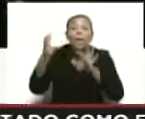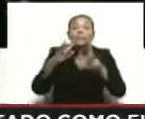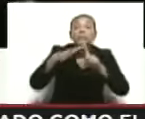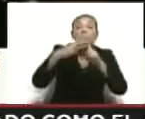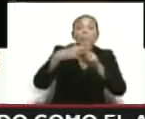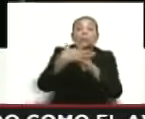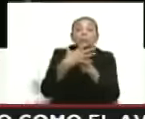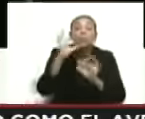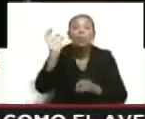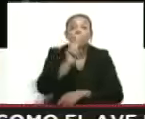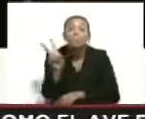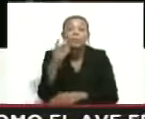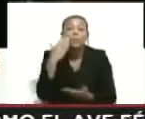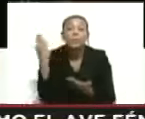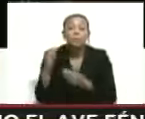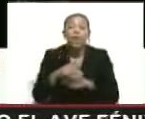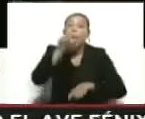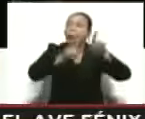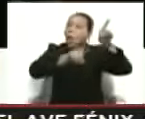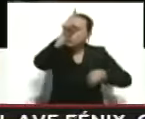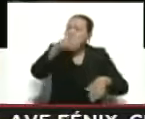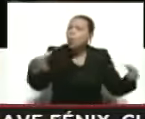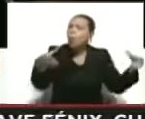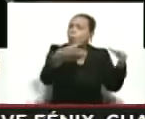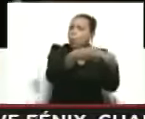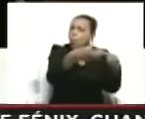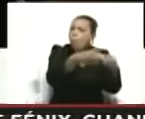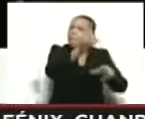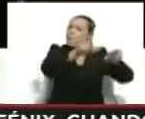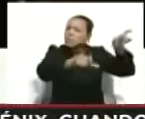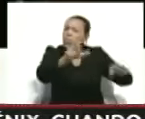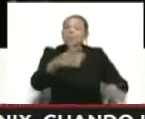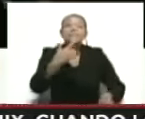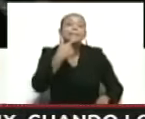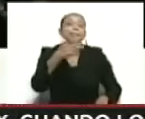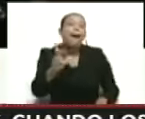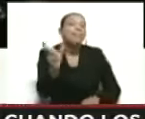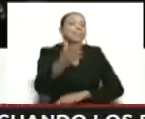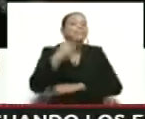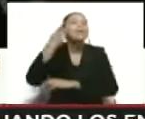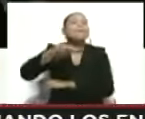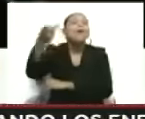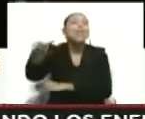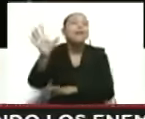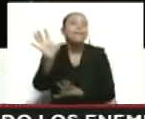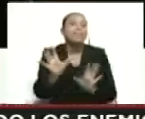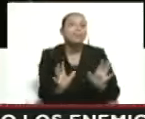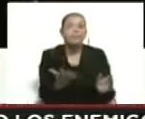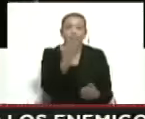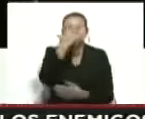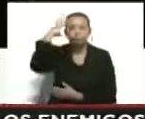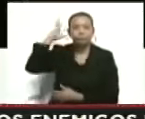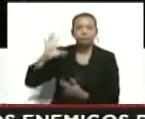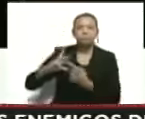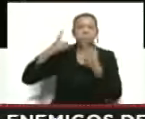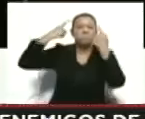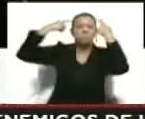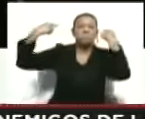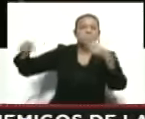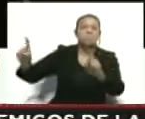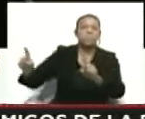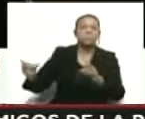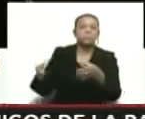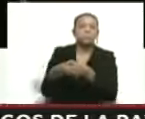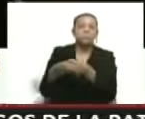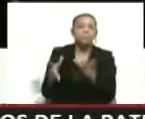Como algunos personeros y se hacen llamar dirigentes políticos, le dan la espalda al pueblo